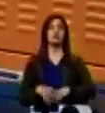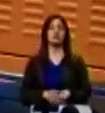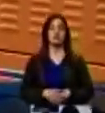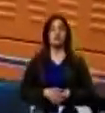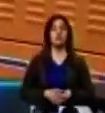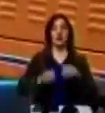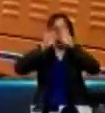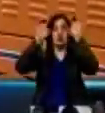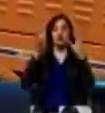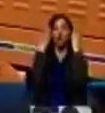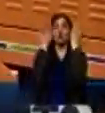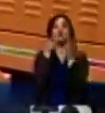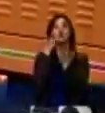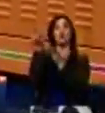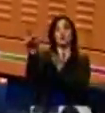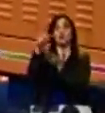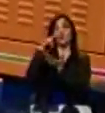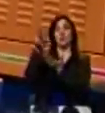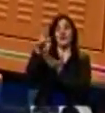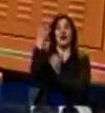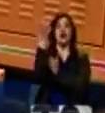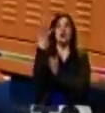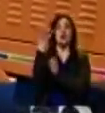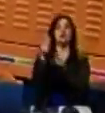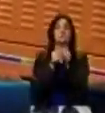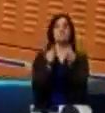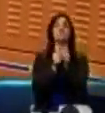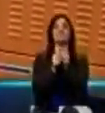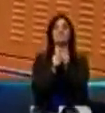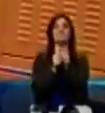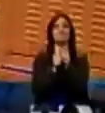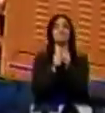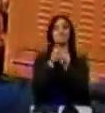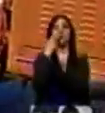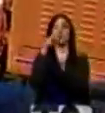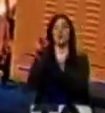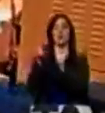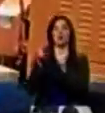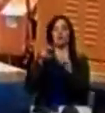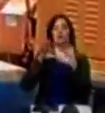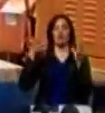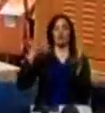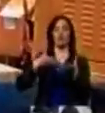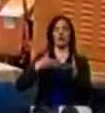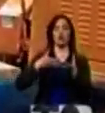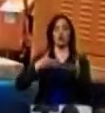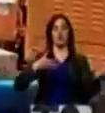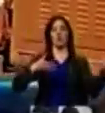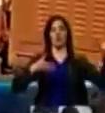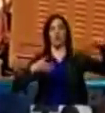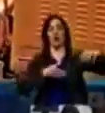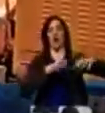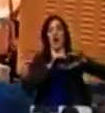obras públicas cuenta con 14 máquinas que ven las imágenes. Estas son las máquinas chipeadoras. Se produce una especie de acerrín para la gente